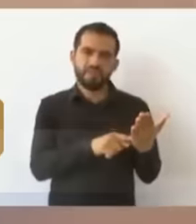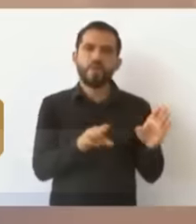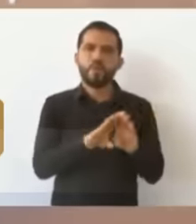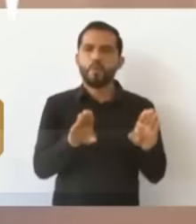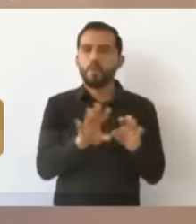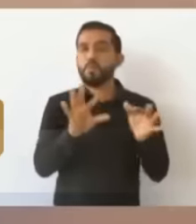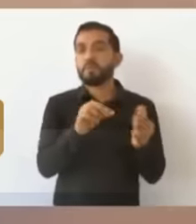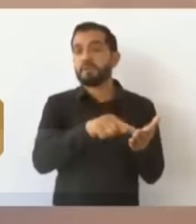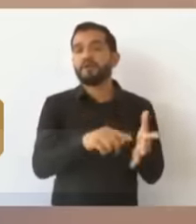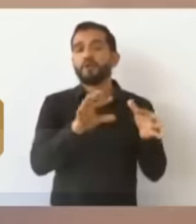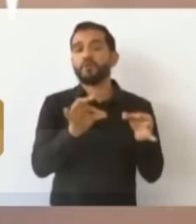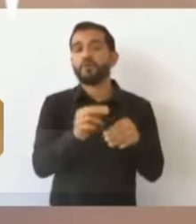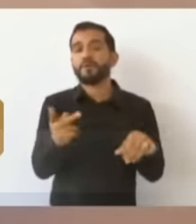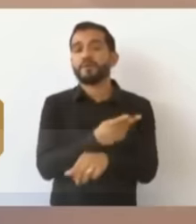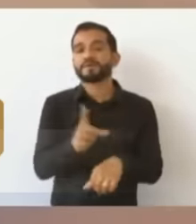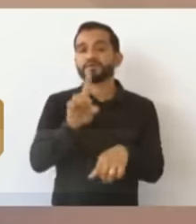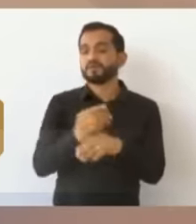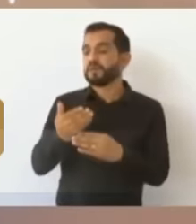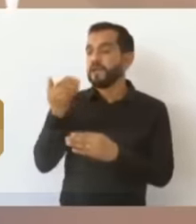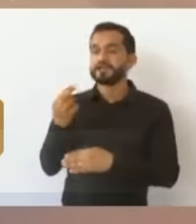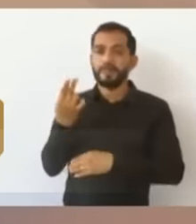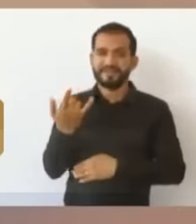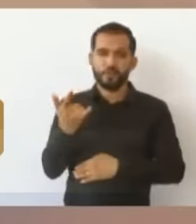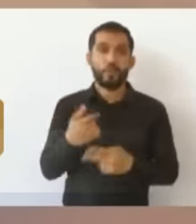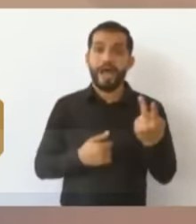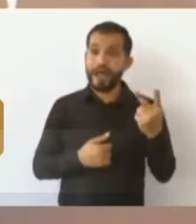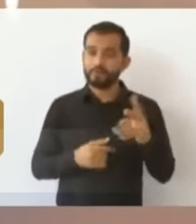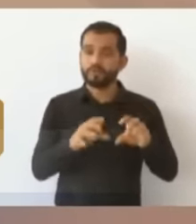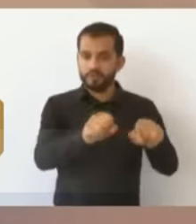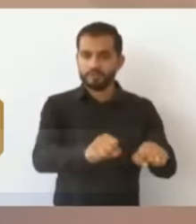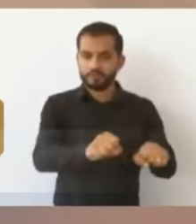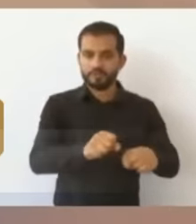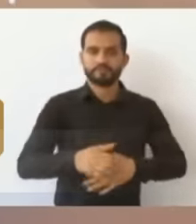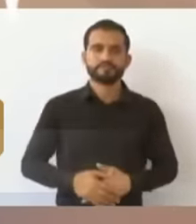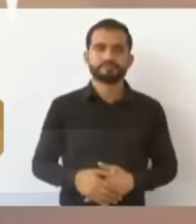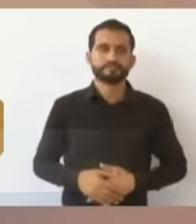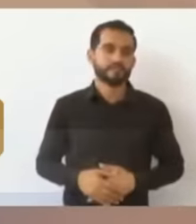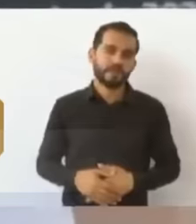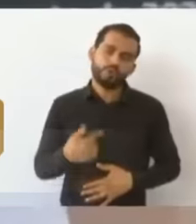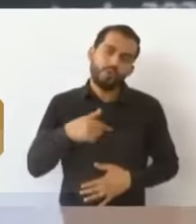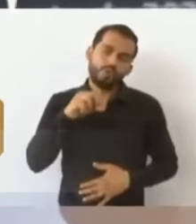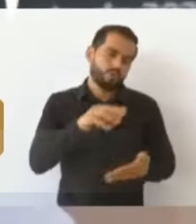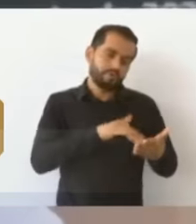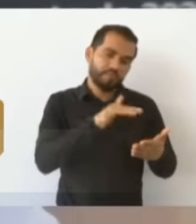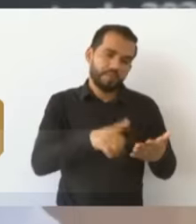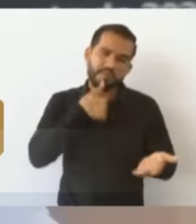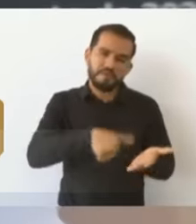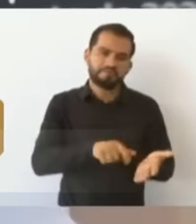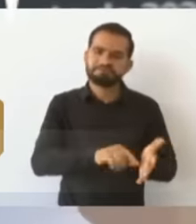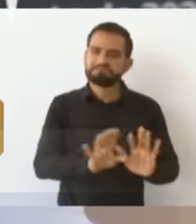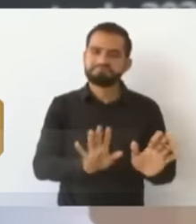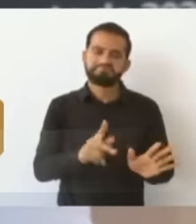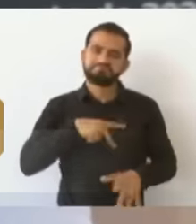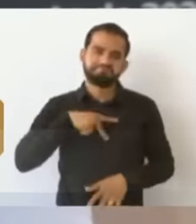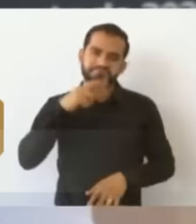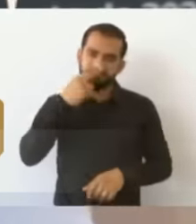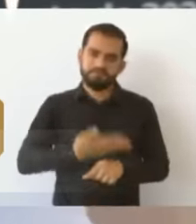ocurrió el evento del 25, donde capturaron a ambos. No lo voy a relatar porque no es mi